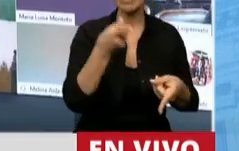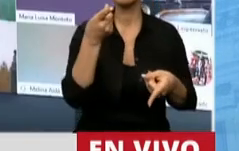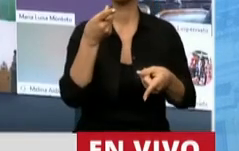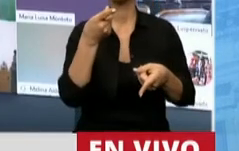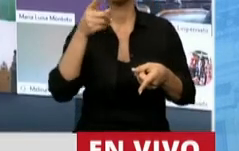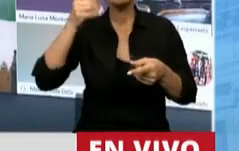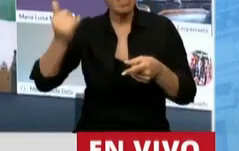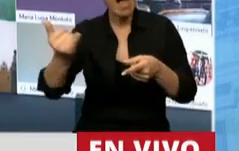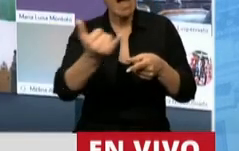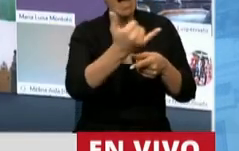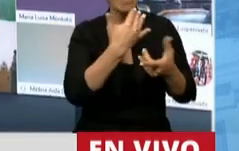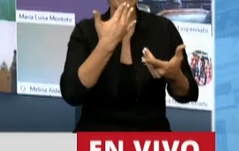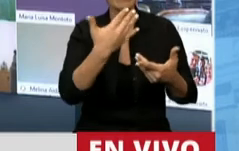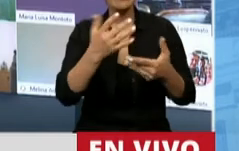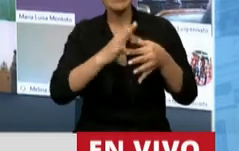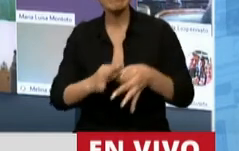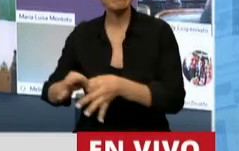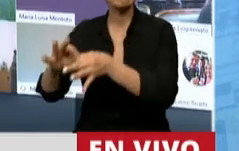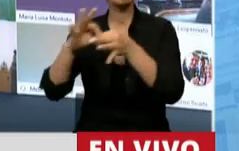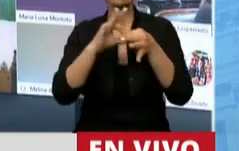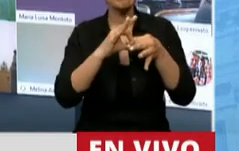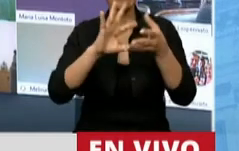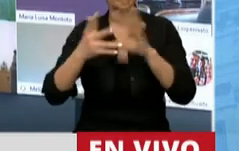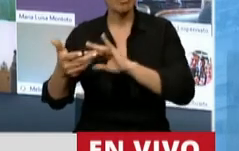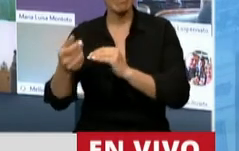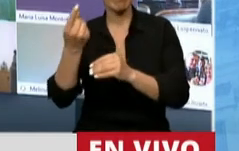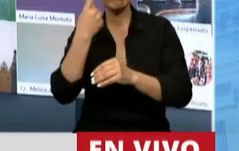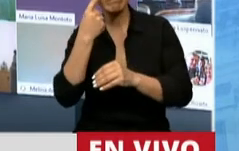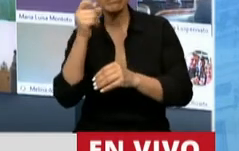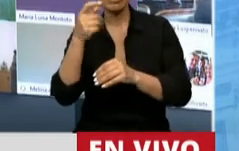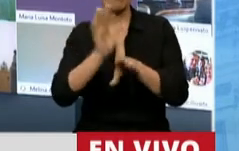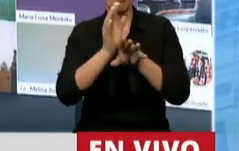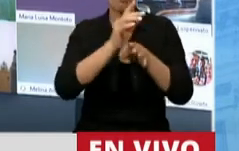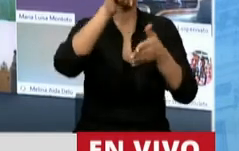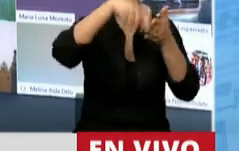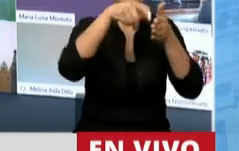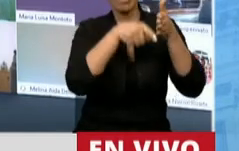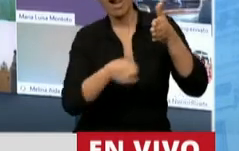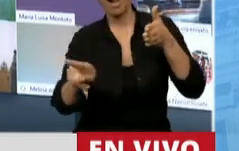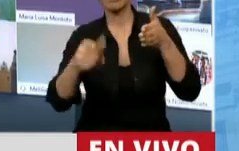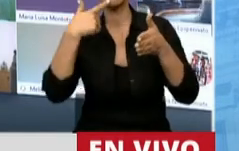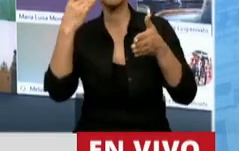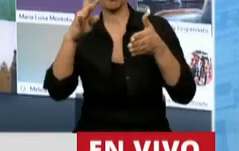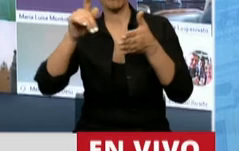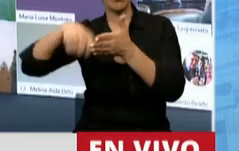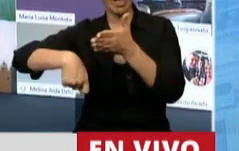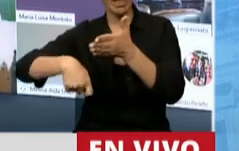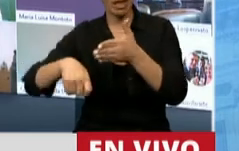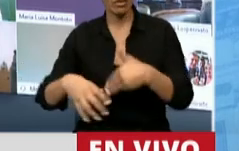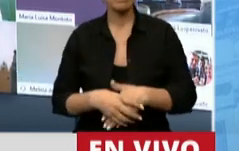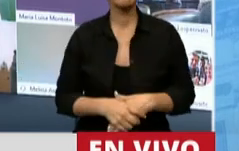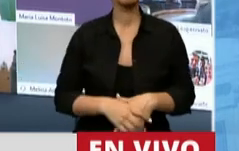partir de cadenas de valor que incorporan la subcontratación. En esas